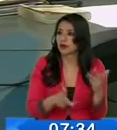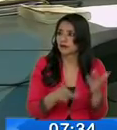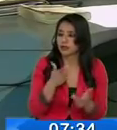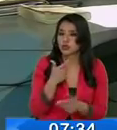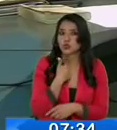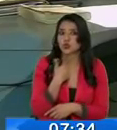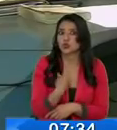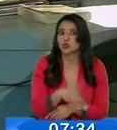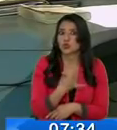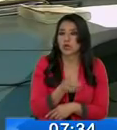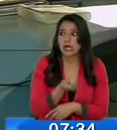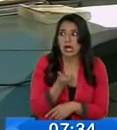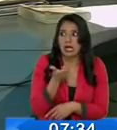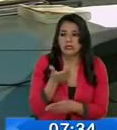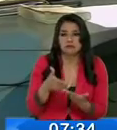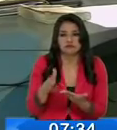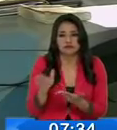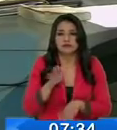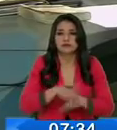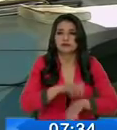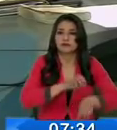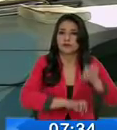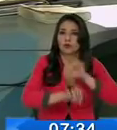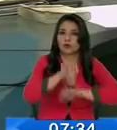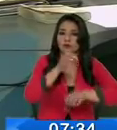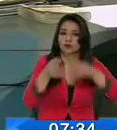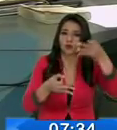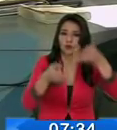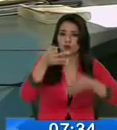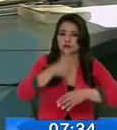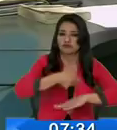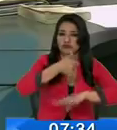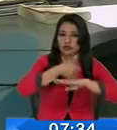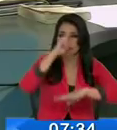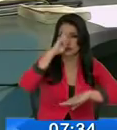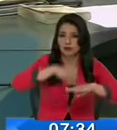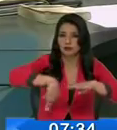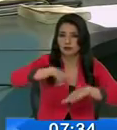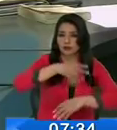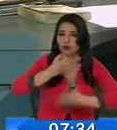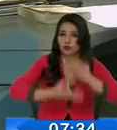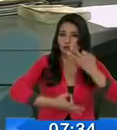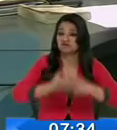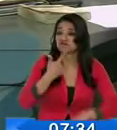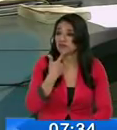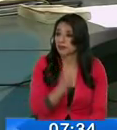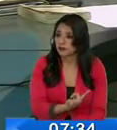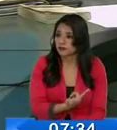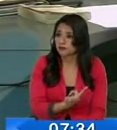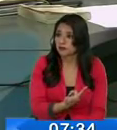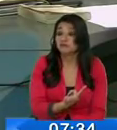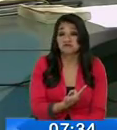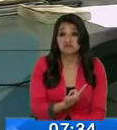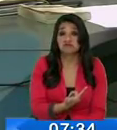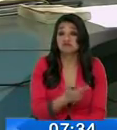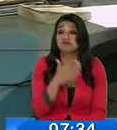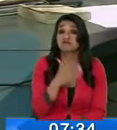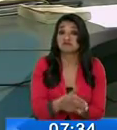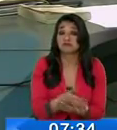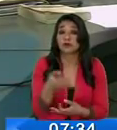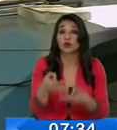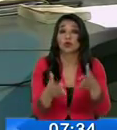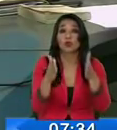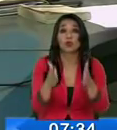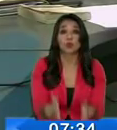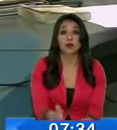el estribo por salir por la evaluación de los jueces de la Corte Nacional, asumen la recusación contra la jueza